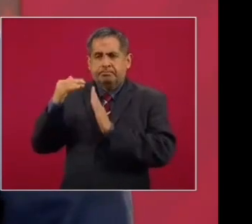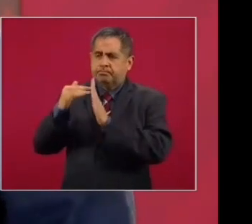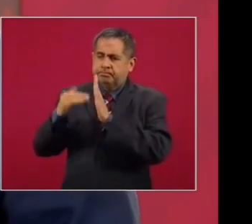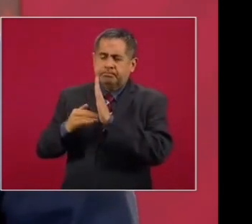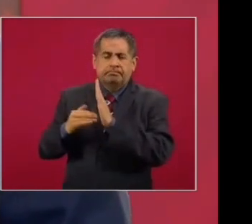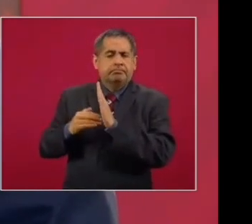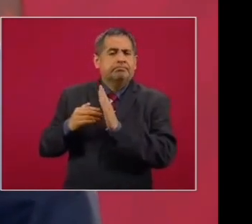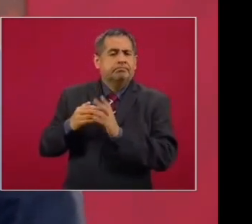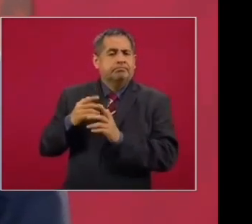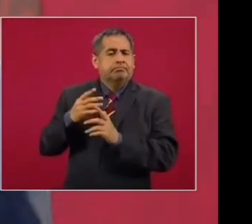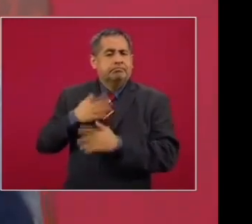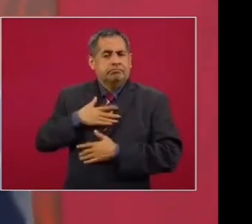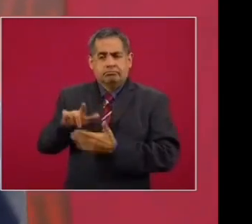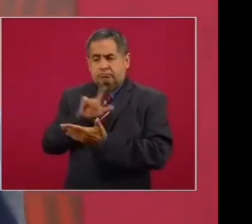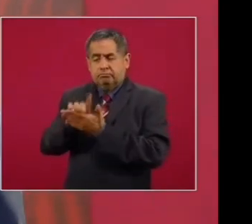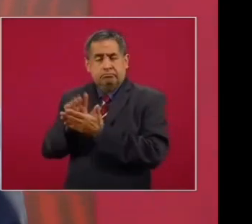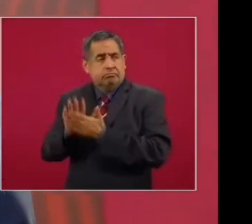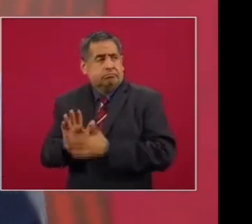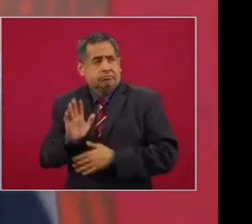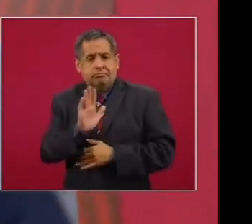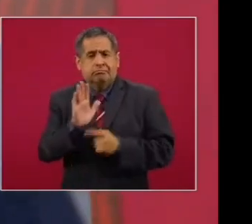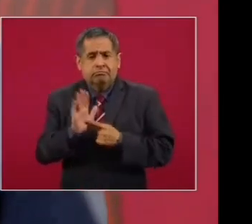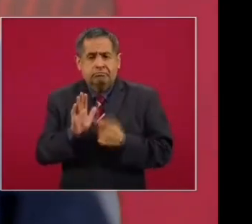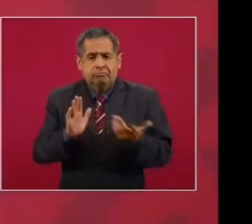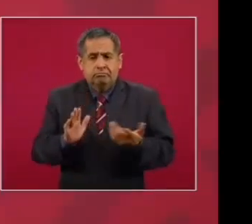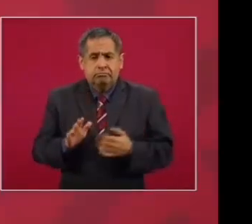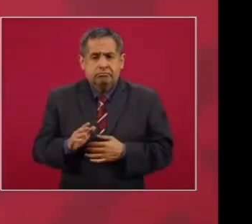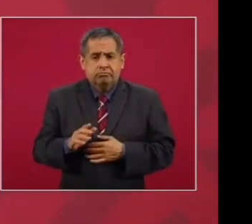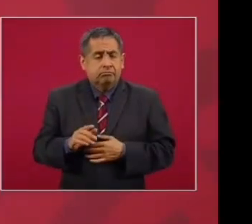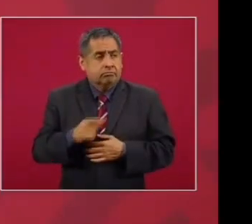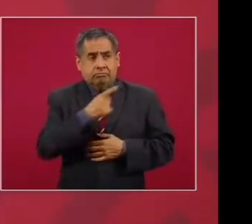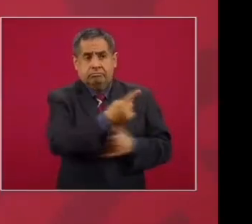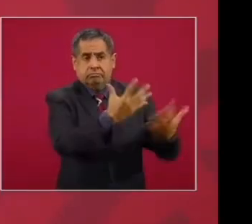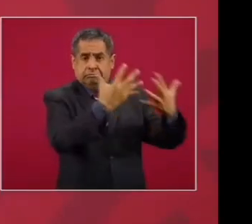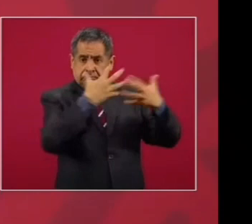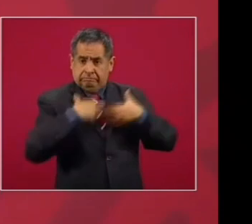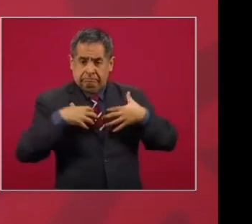nuestra legalidad. Además, no somos colonia,